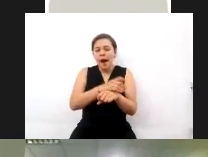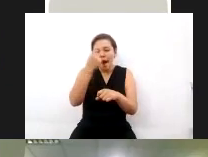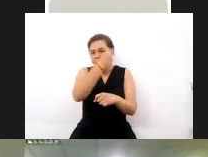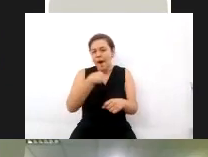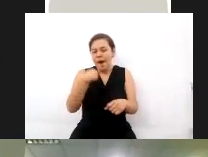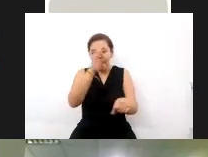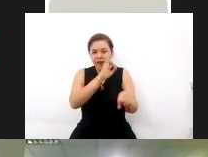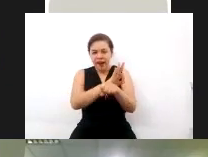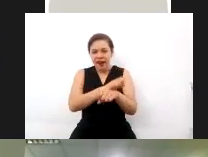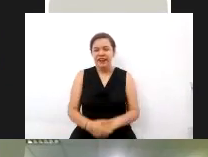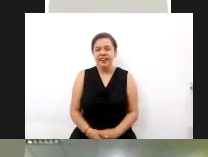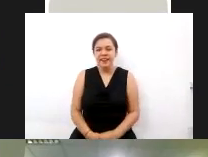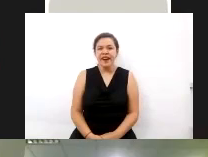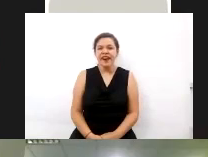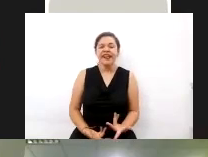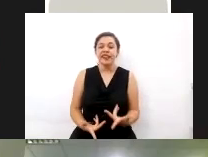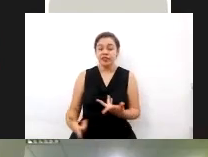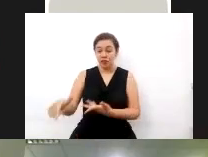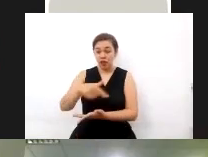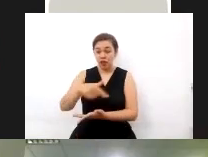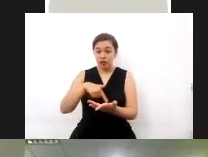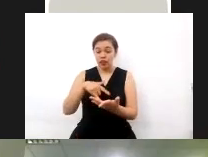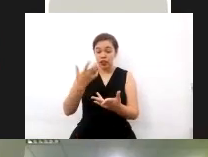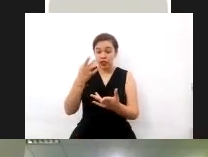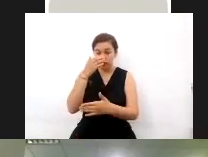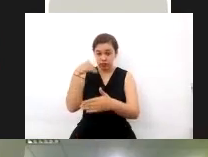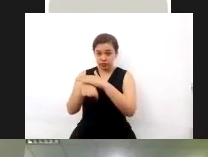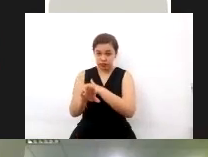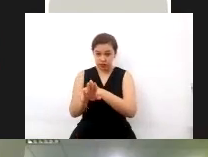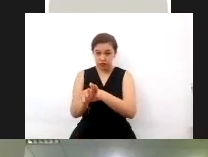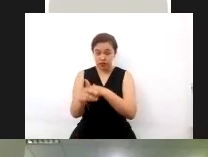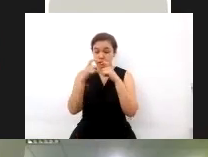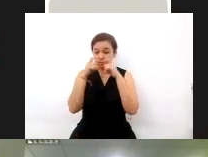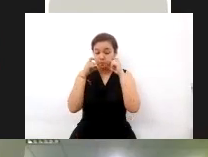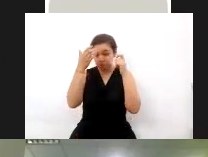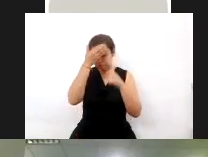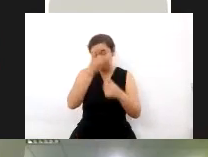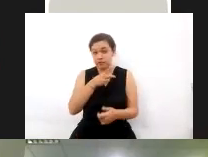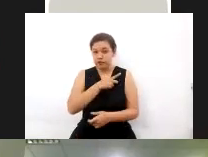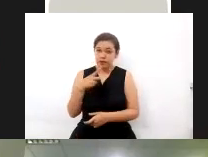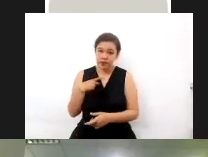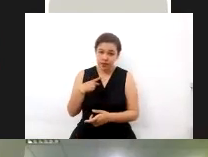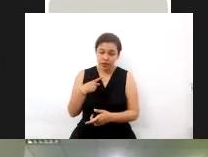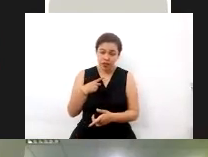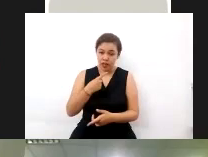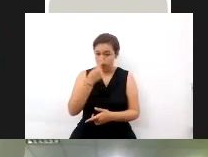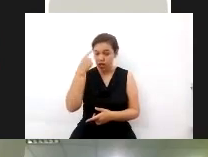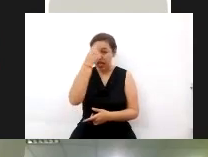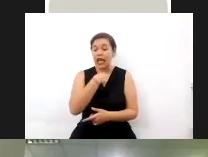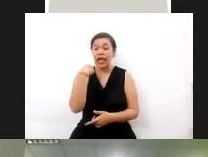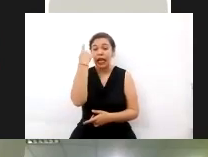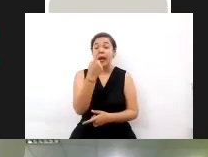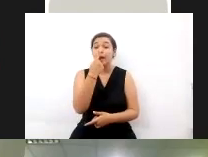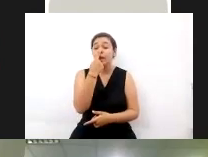persona. Al ingreso del centro educativo, tiene que traerlo ya puesto. Evitar tocar cara, nariz y boca